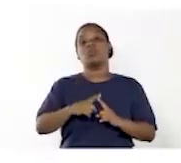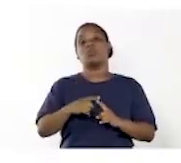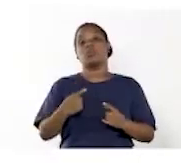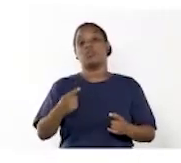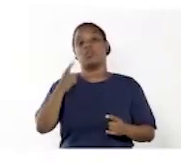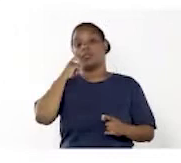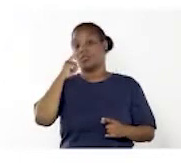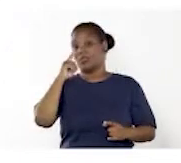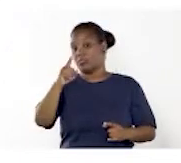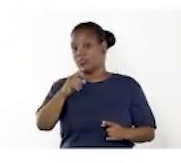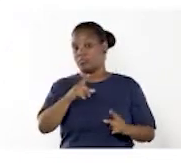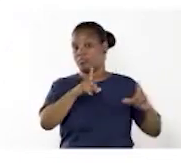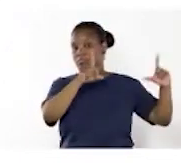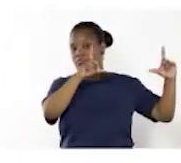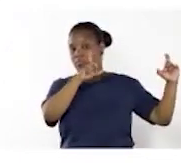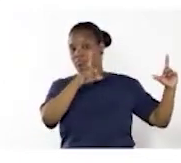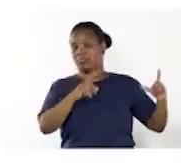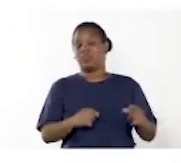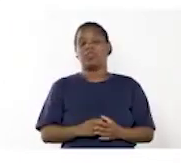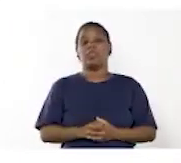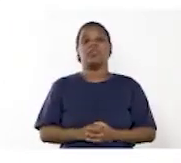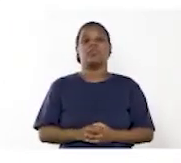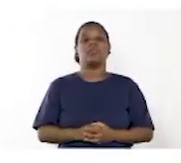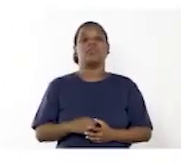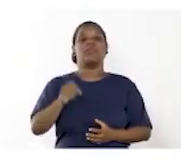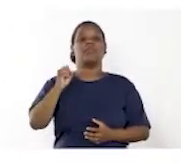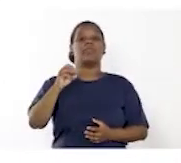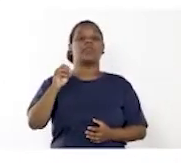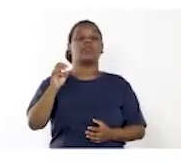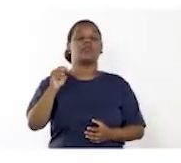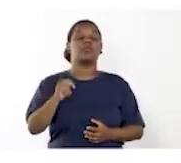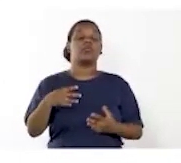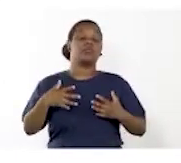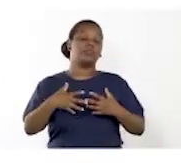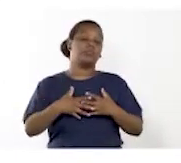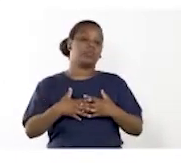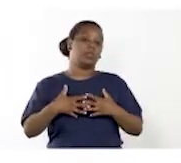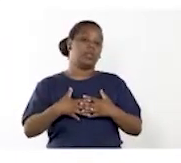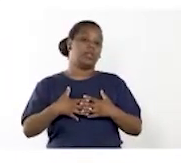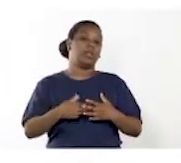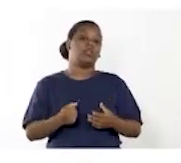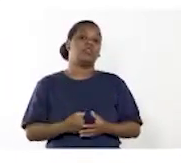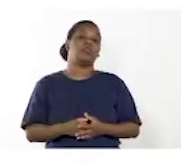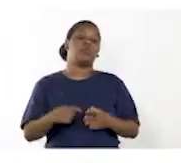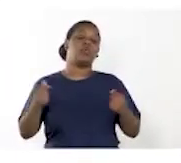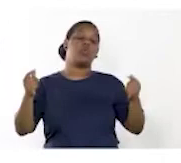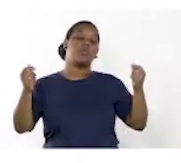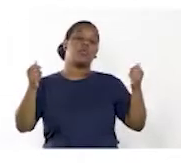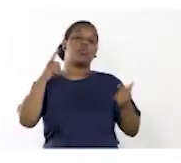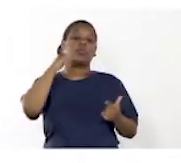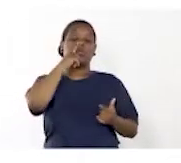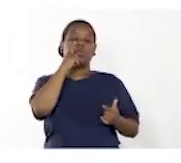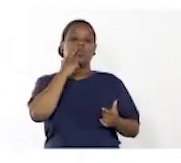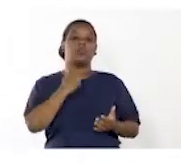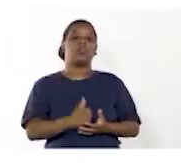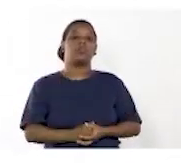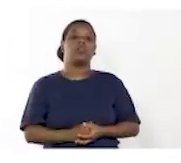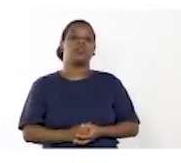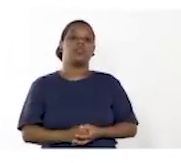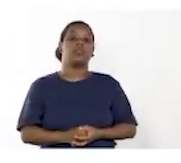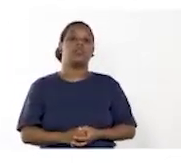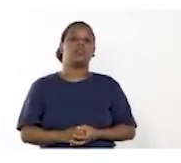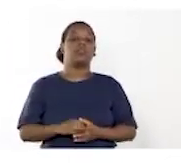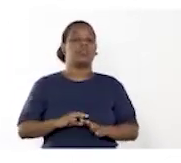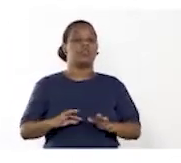viendo ahí lo que se afirma, que están relacionados ya, como dijimos, con los recursos naturales, que ya